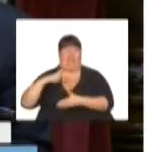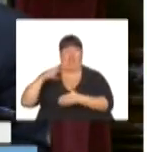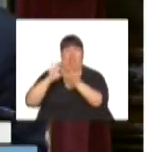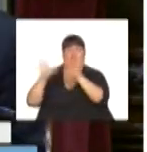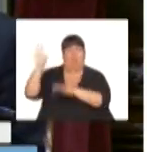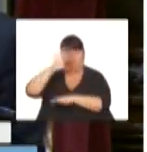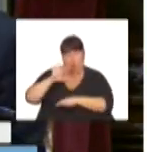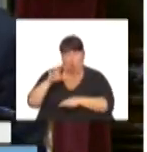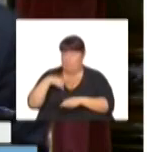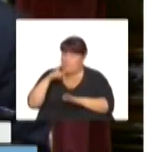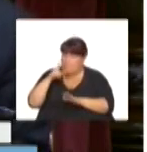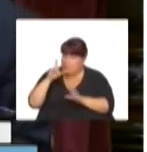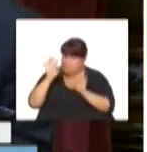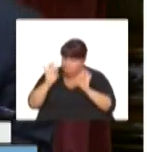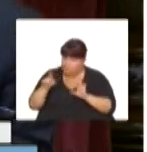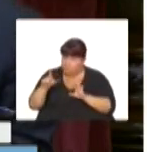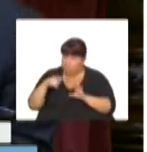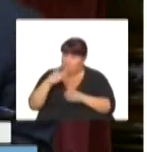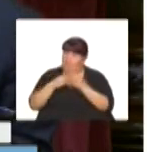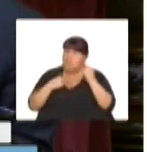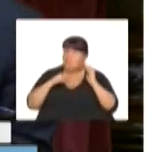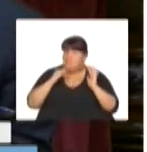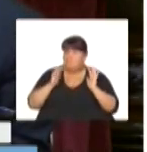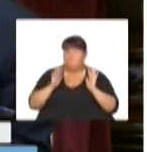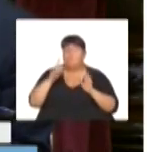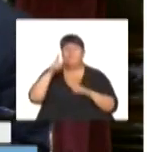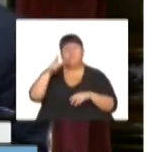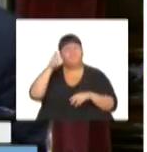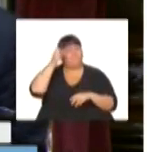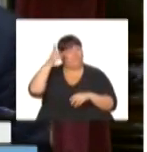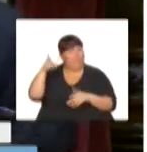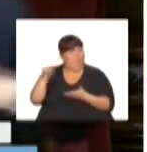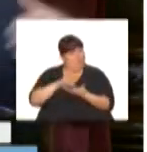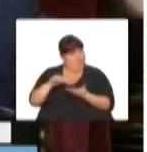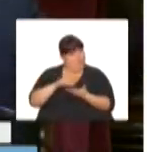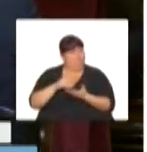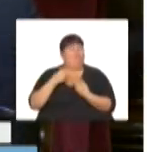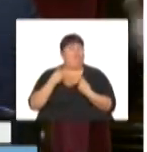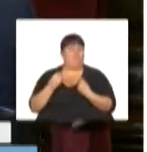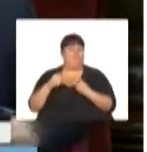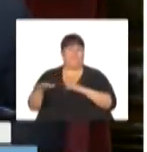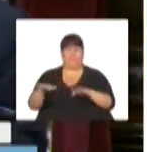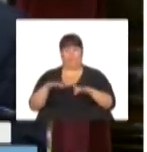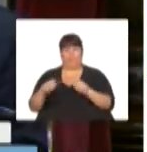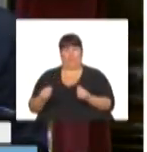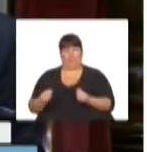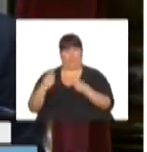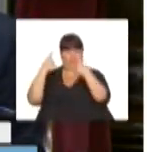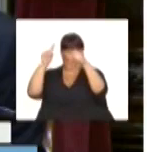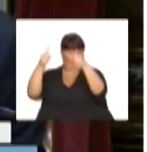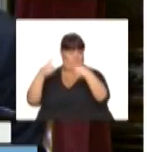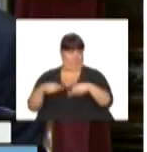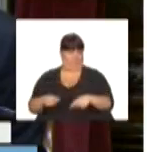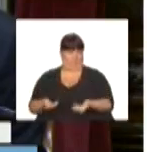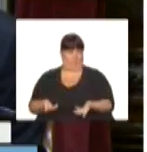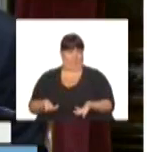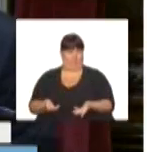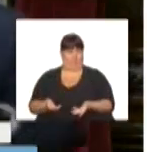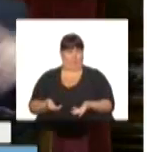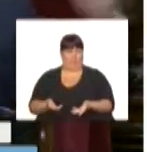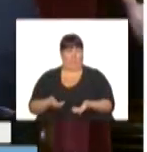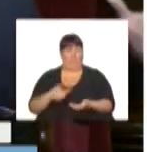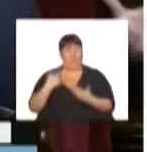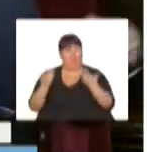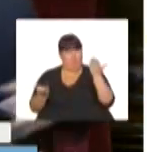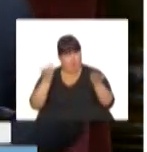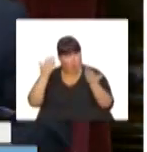Se unifican también en ese... Tienen esa característica. De pronto, esa especie de prepiada, ese juego